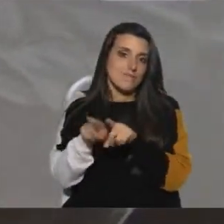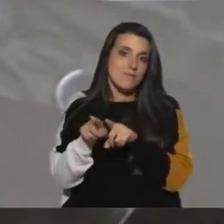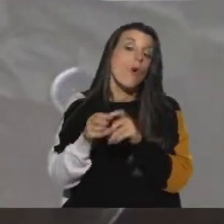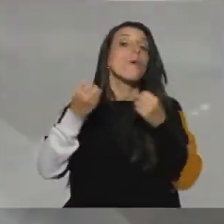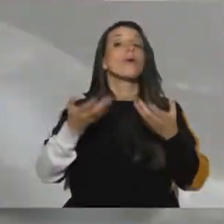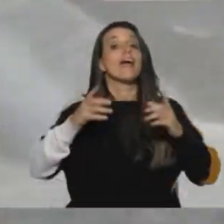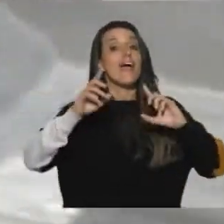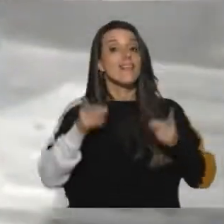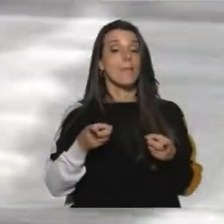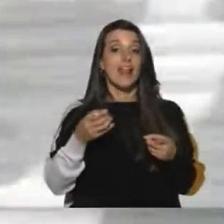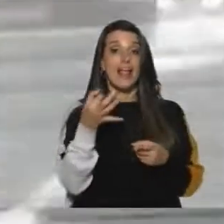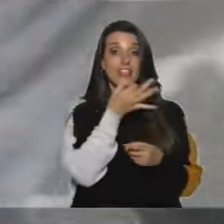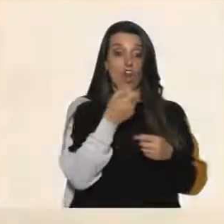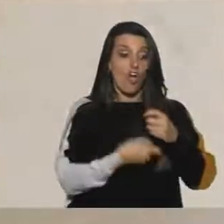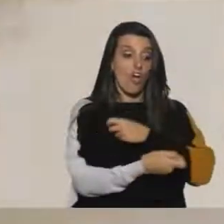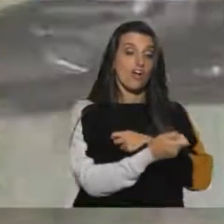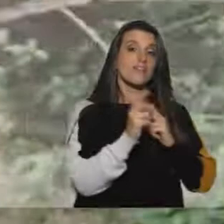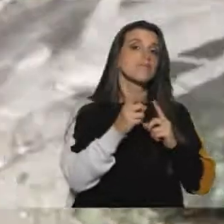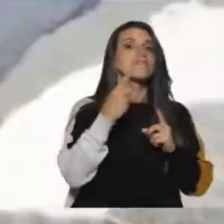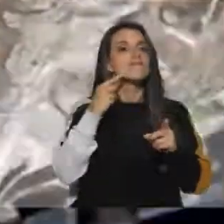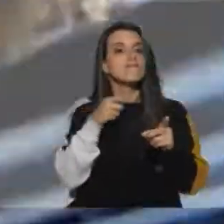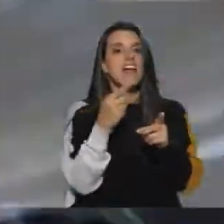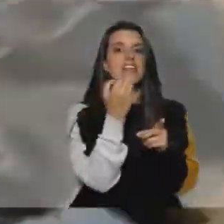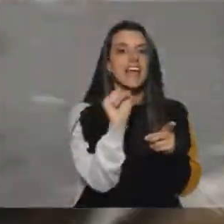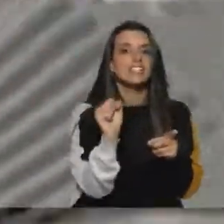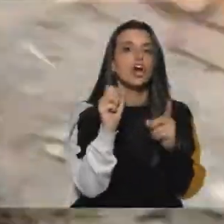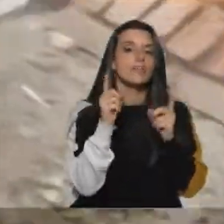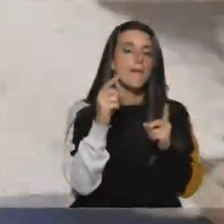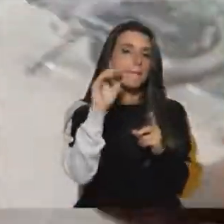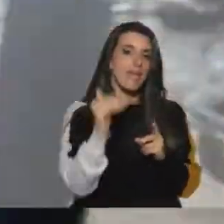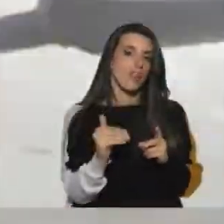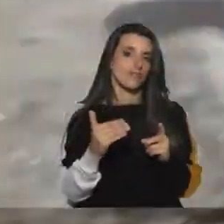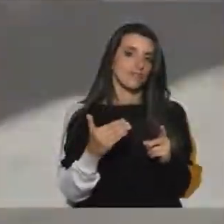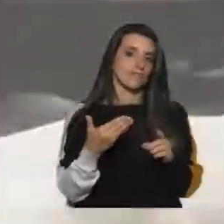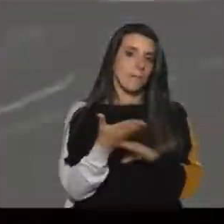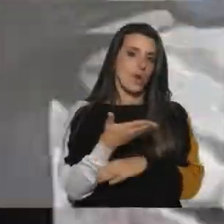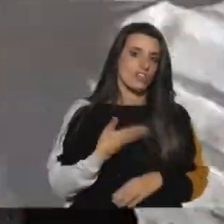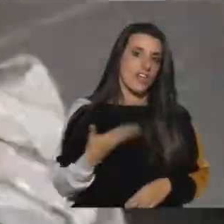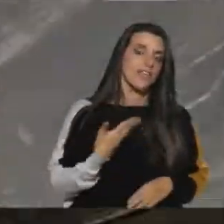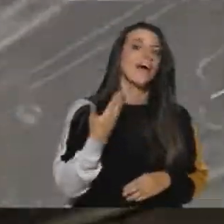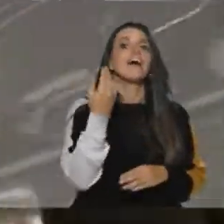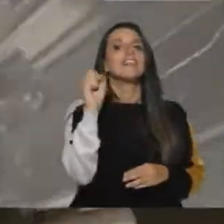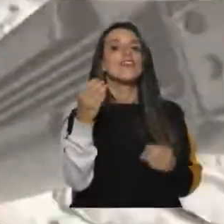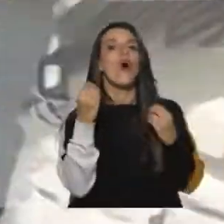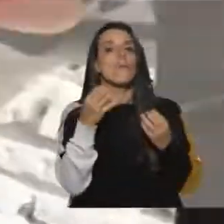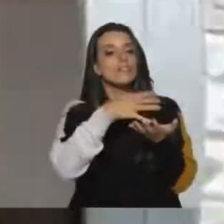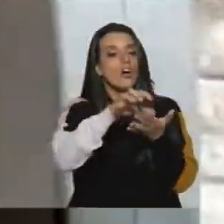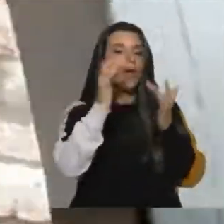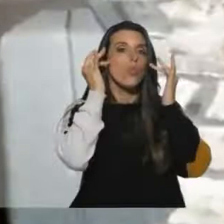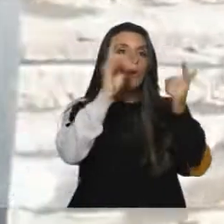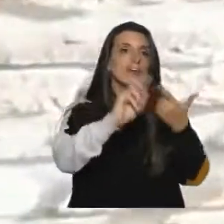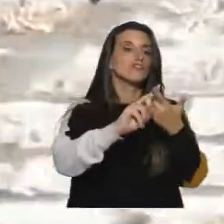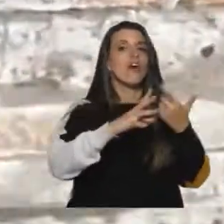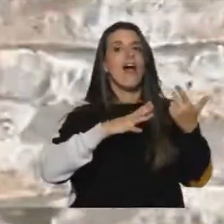también en el narcotráfico, además de perseguir el delito, hay que tratar de disminuir la demanda. El delito se enfrenta desde los sectores de educación,